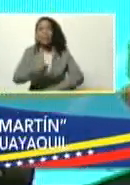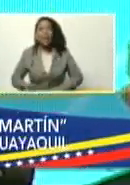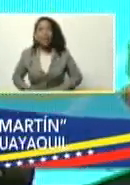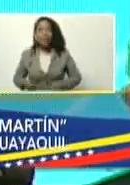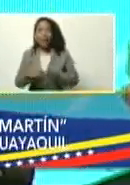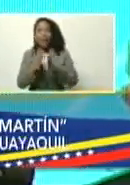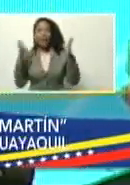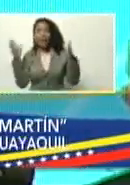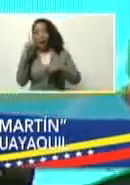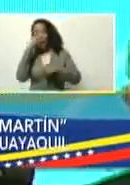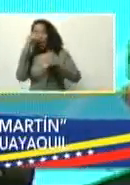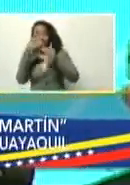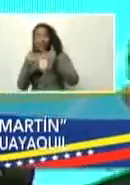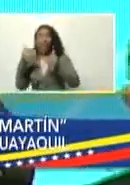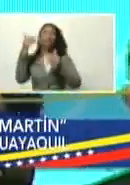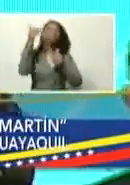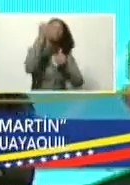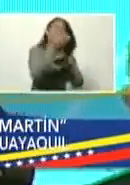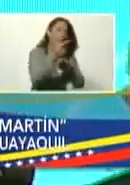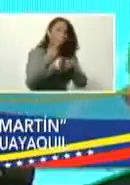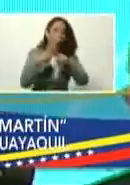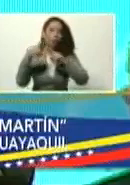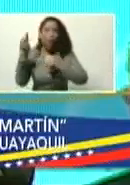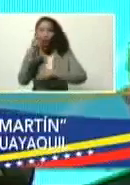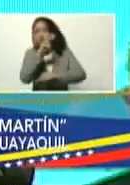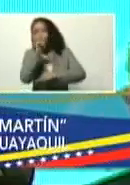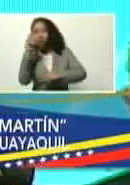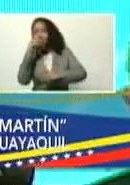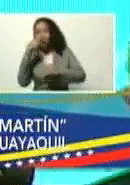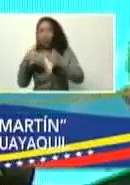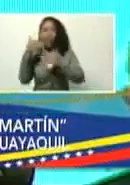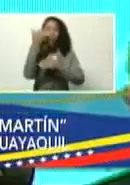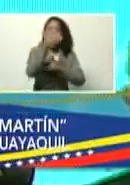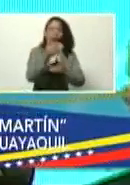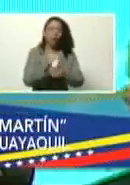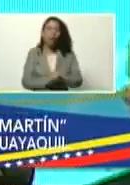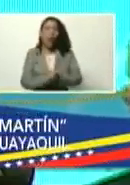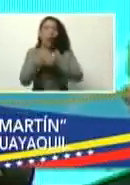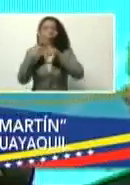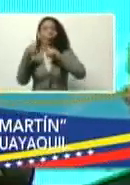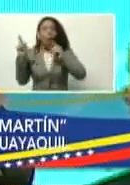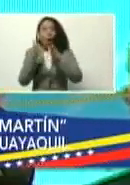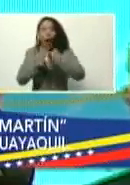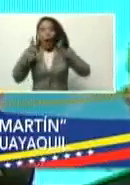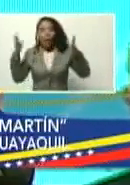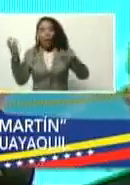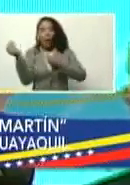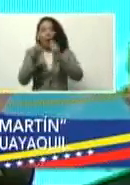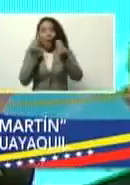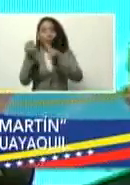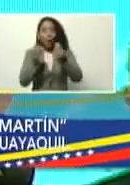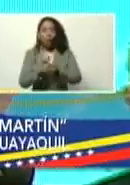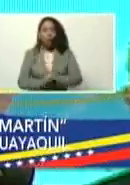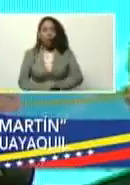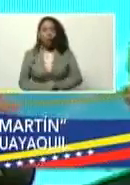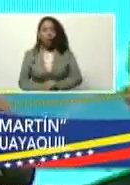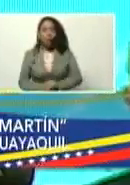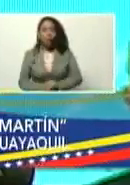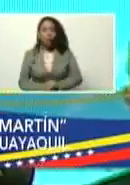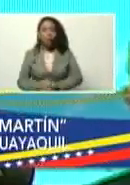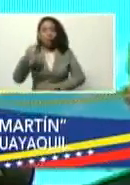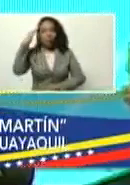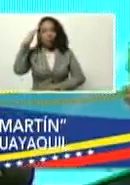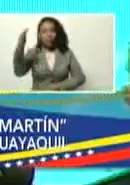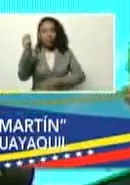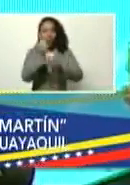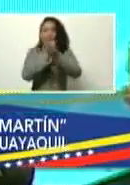100 años después, de otros 200 años después, perdón, de otros gigantes como el